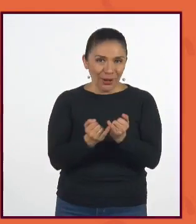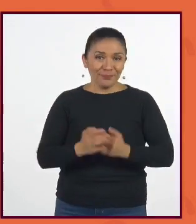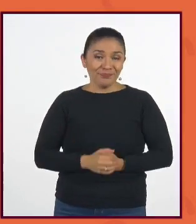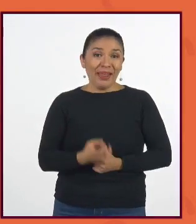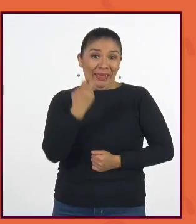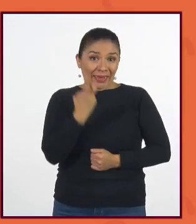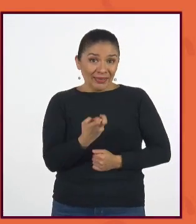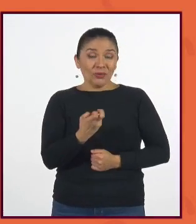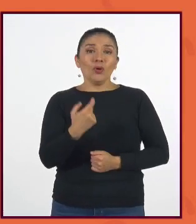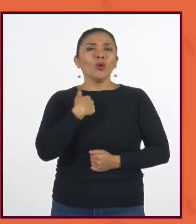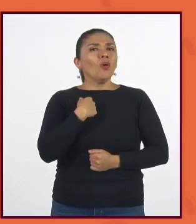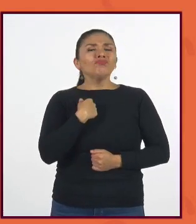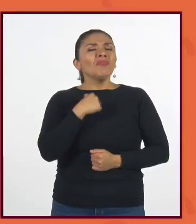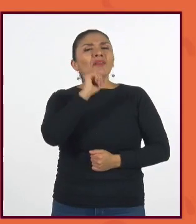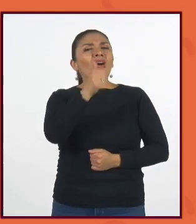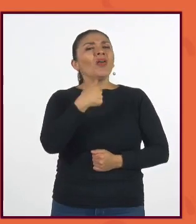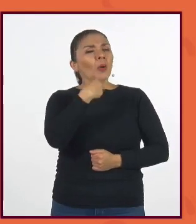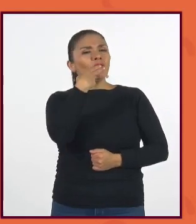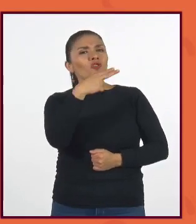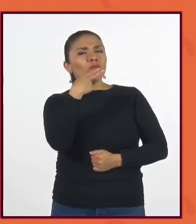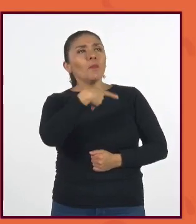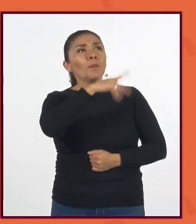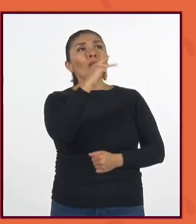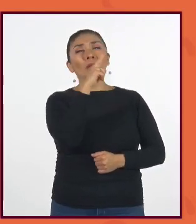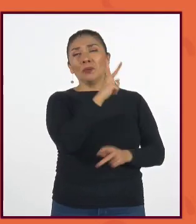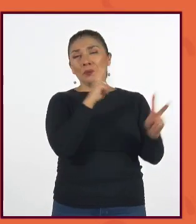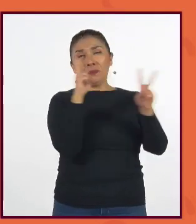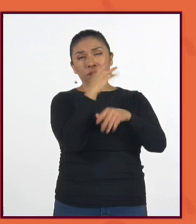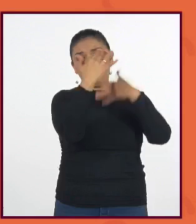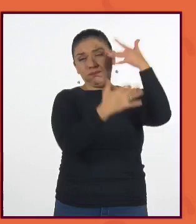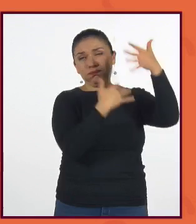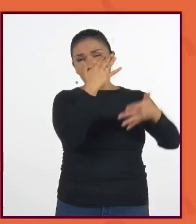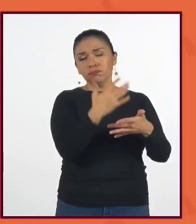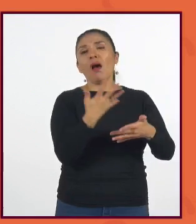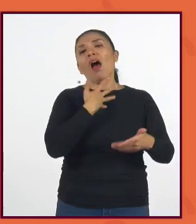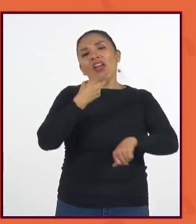efectos nocivos también. Y algo importante